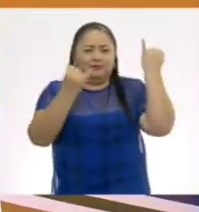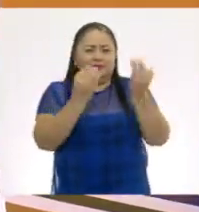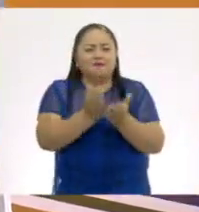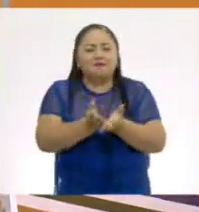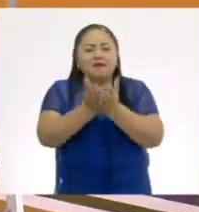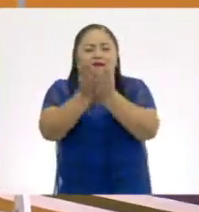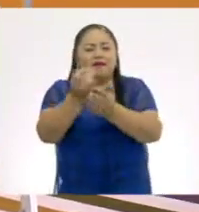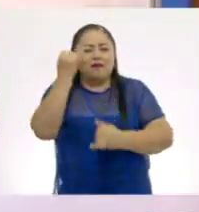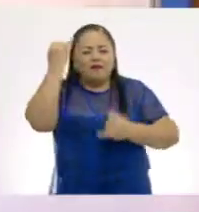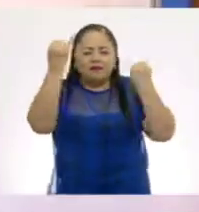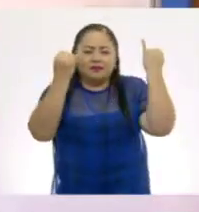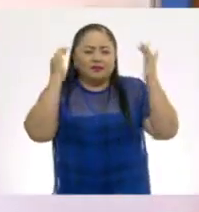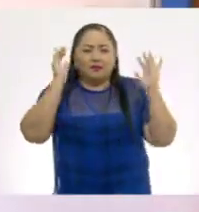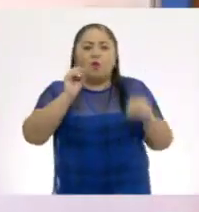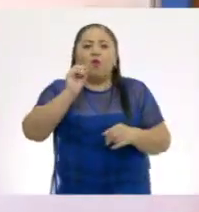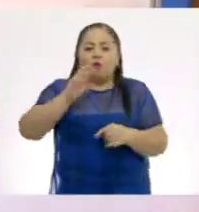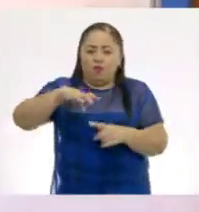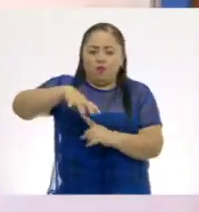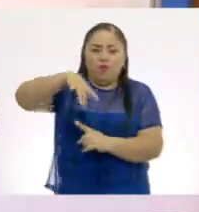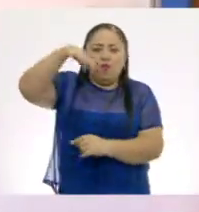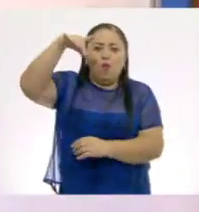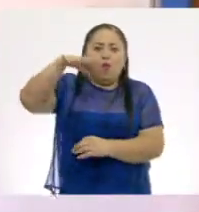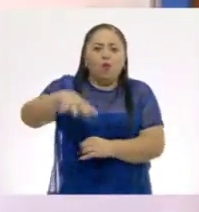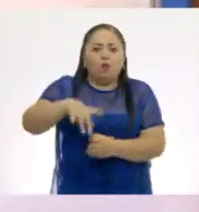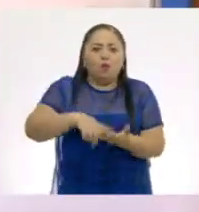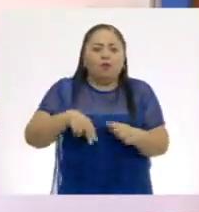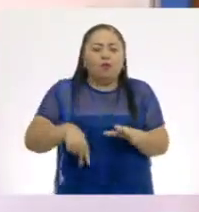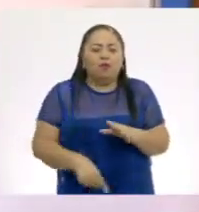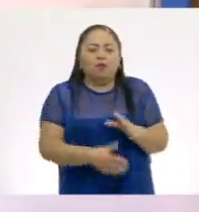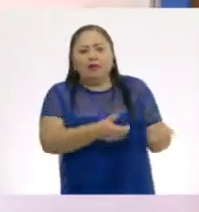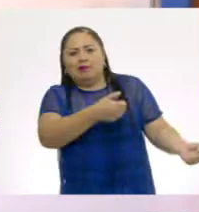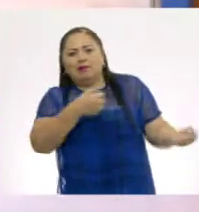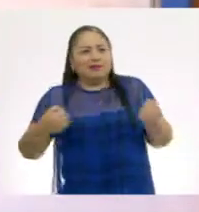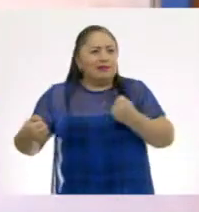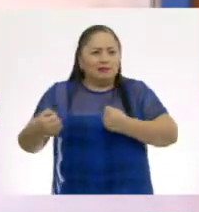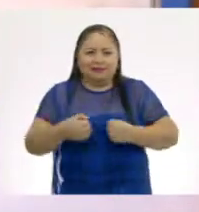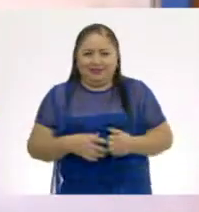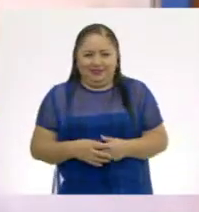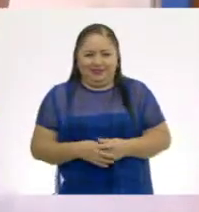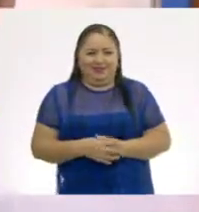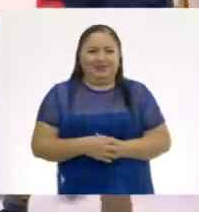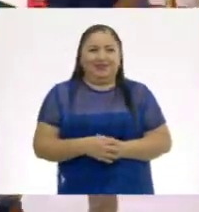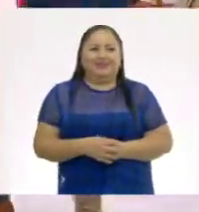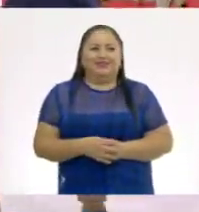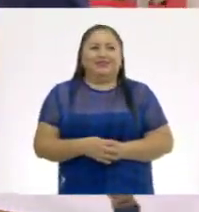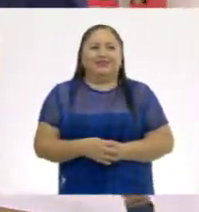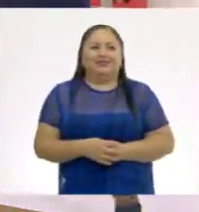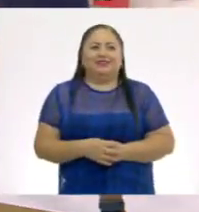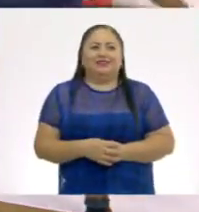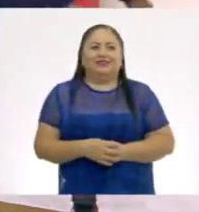¡Sostente! A lo mejor un pulpo los enredará. Pueden explorar.